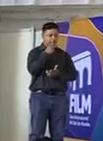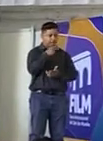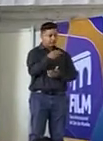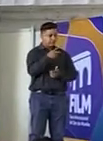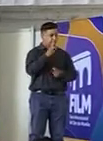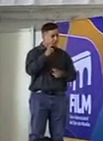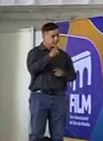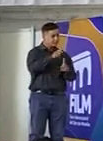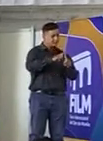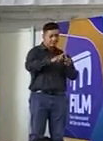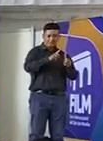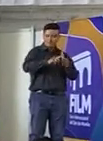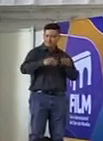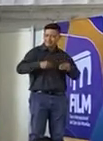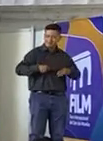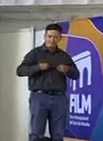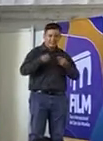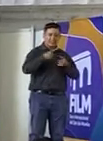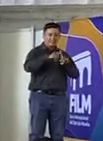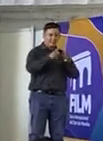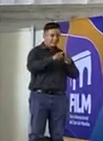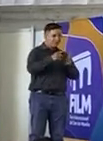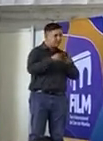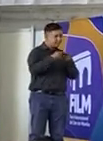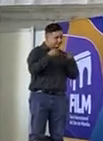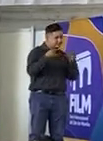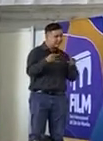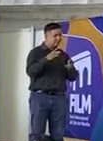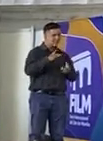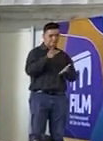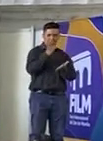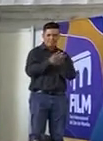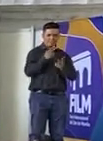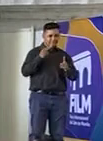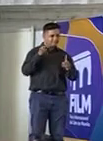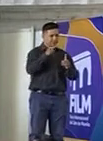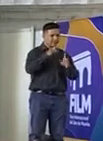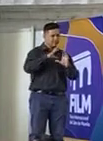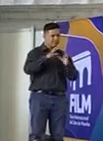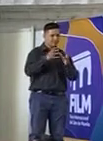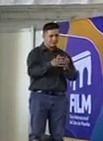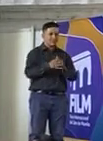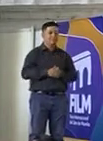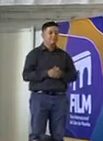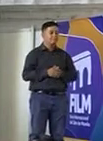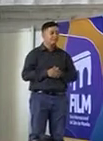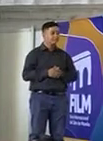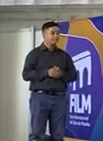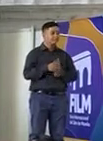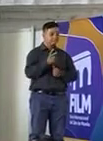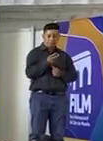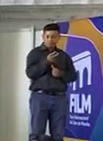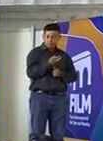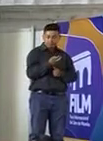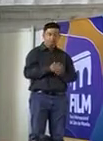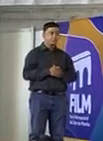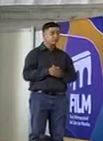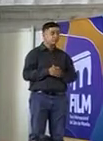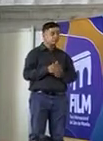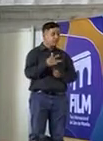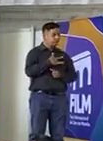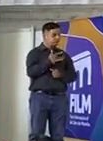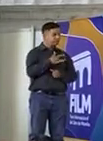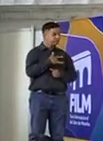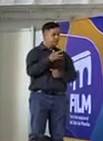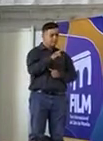otras vidas, otras historias y otras posibilidades de ser en el mundo a través de la literatura. Por ello,